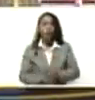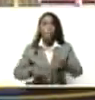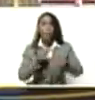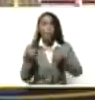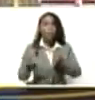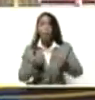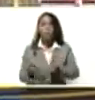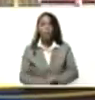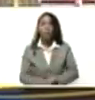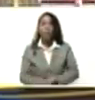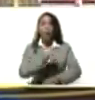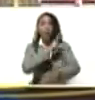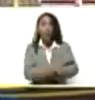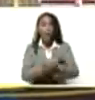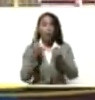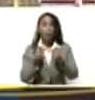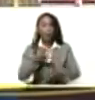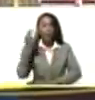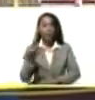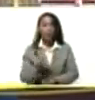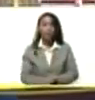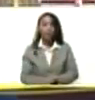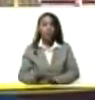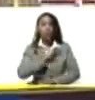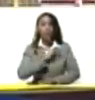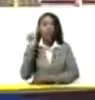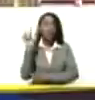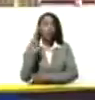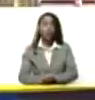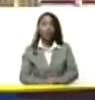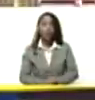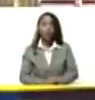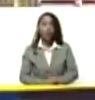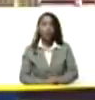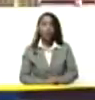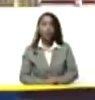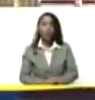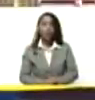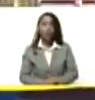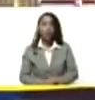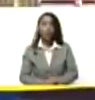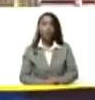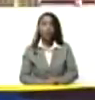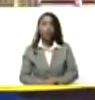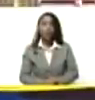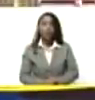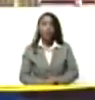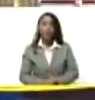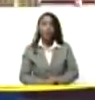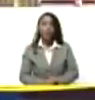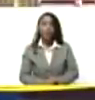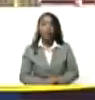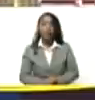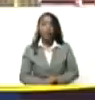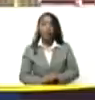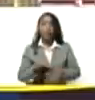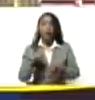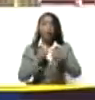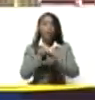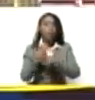y las clases presenciales ha sido una bendición para reconectar a los estudiantes con sus